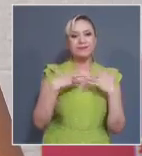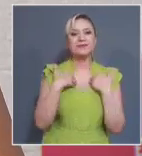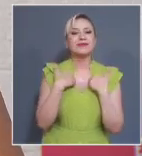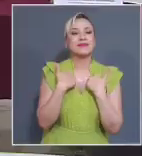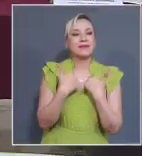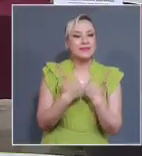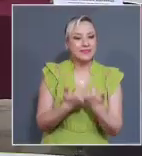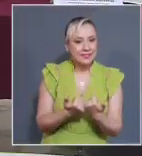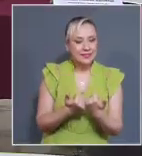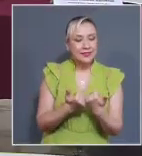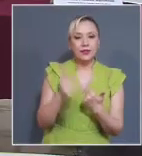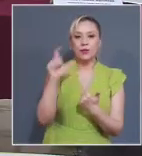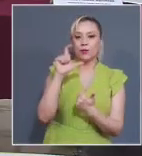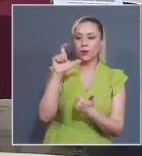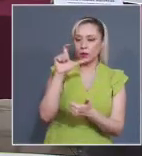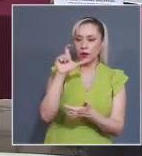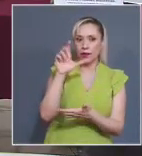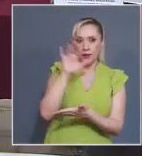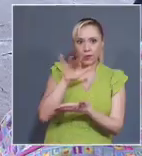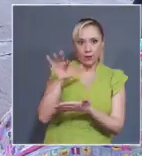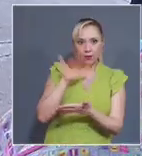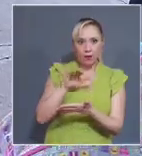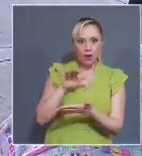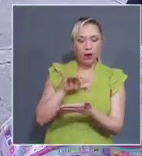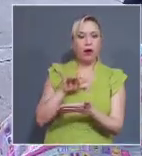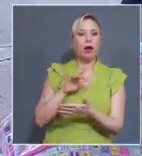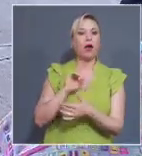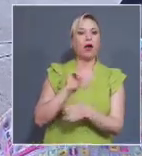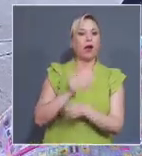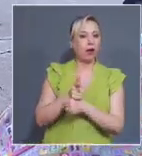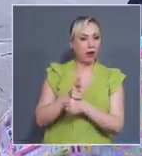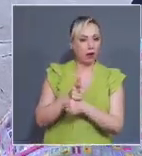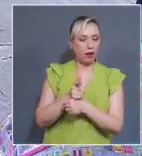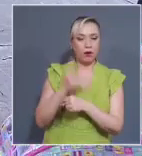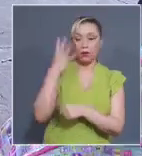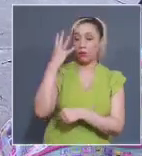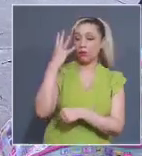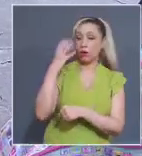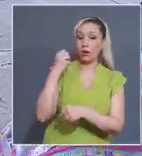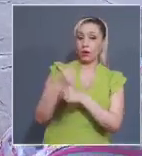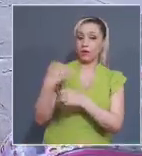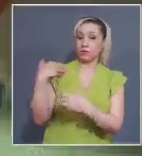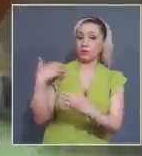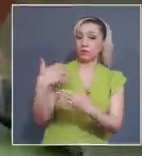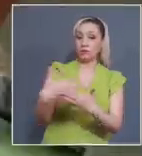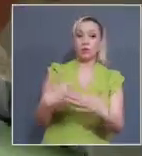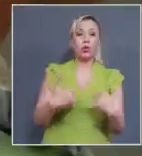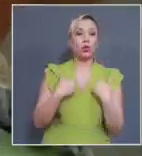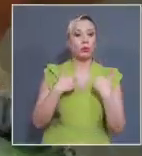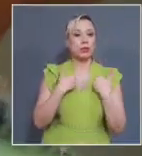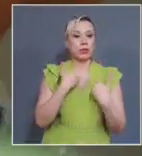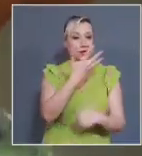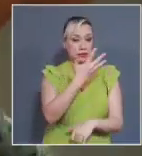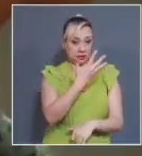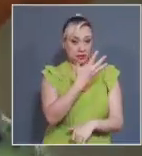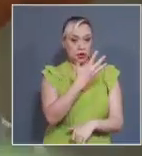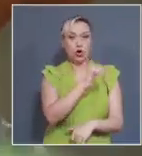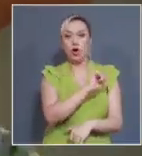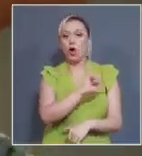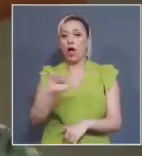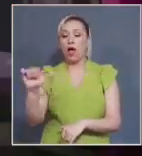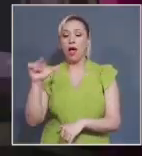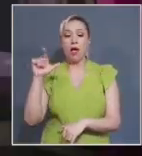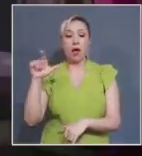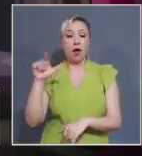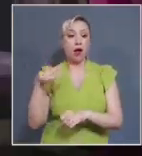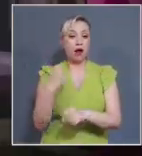la realidad. Indicaron que en los últimos 4 años, el porcentaje de infantes y adolescentes de entre 5 y 17 años que realizan trabajos